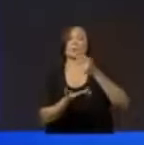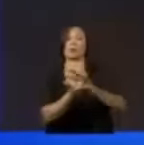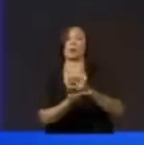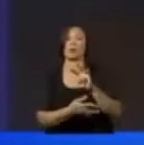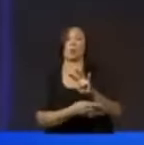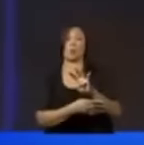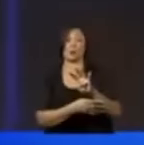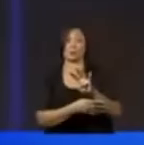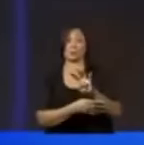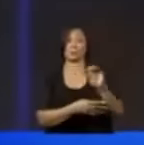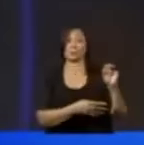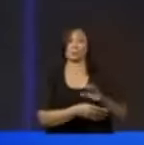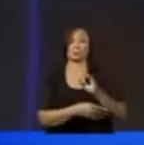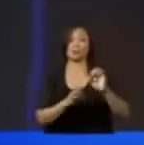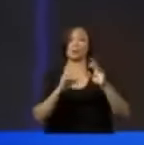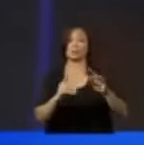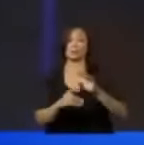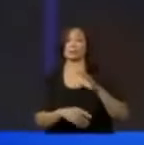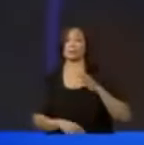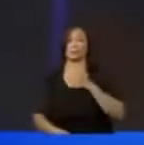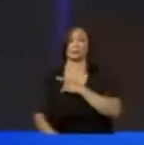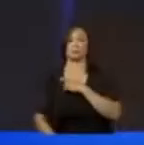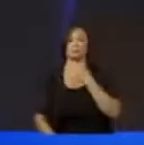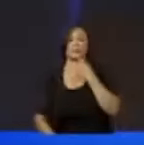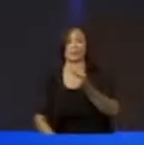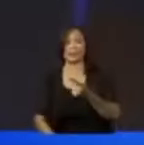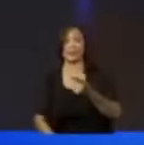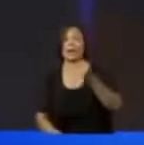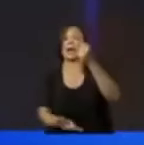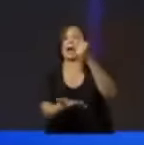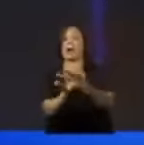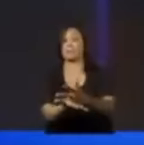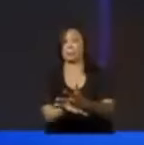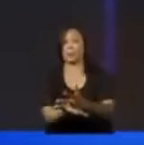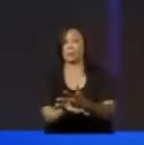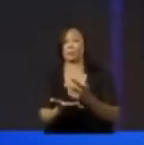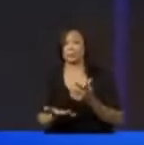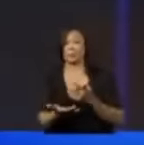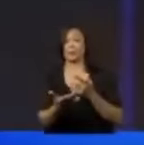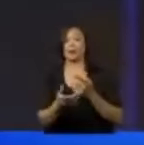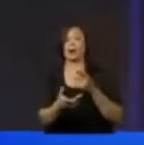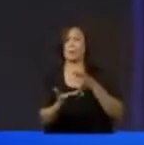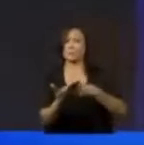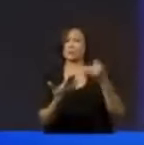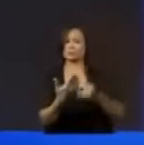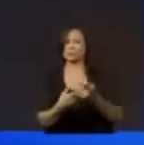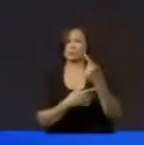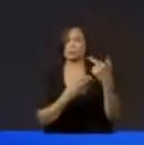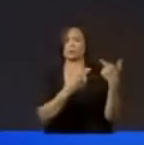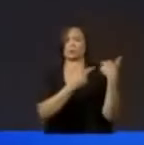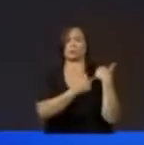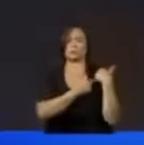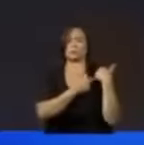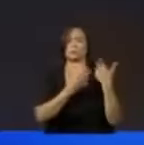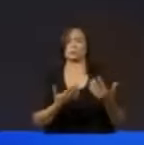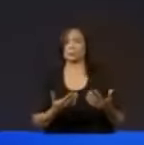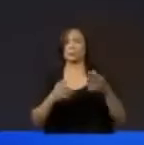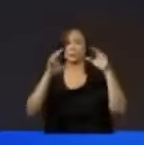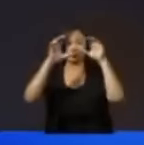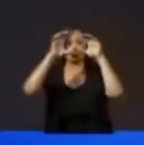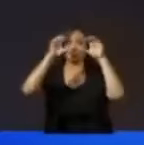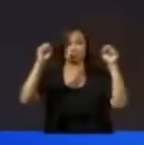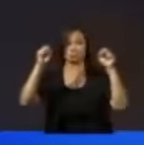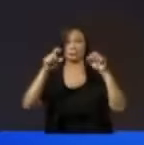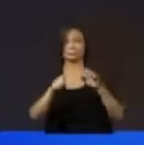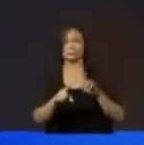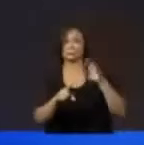el 4% de la educación, quien en la Cámara de Diputados dije aprobado a una iniciativa y a un compromiso del